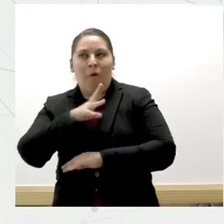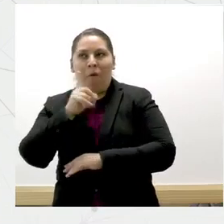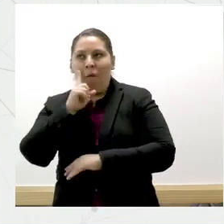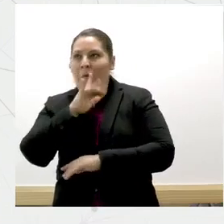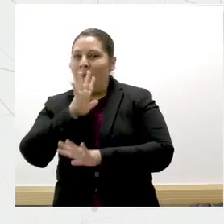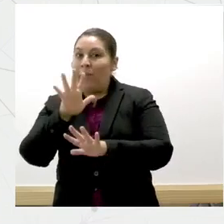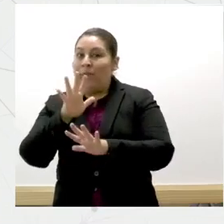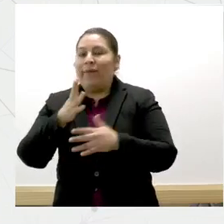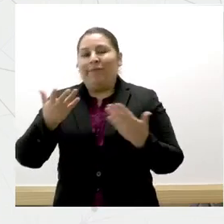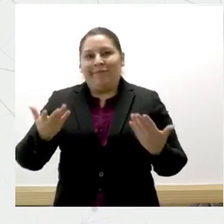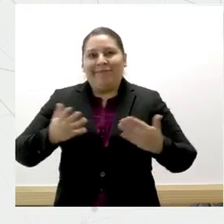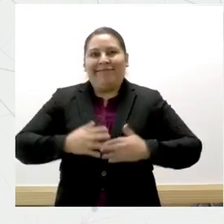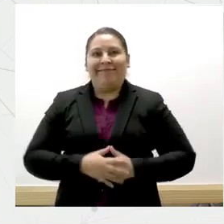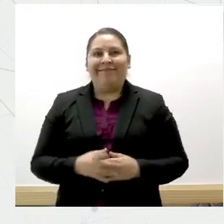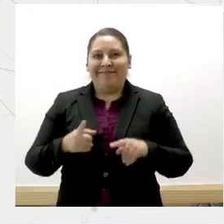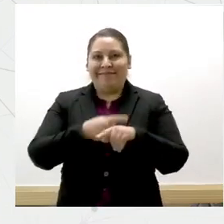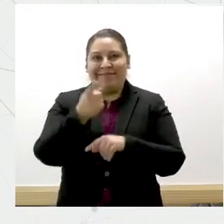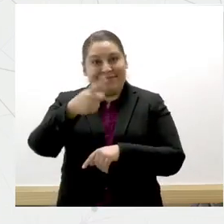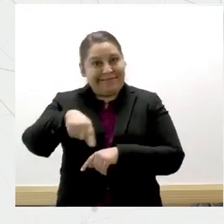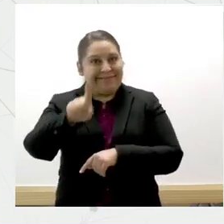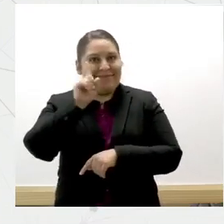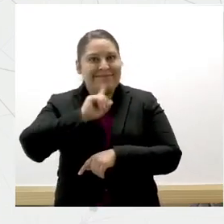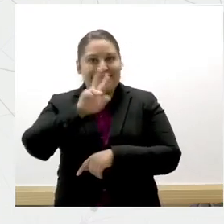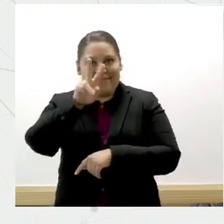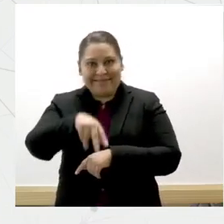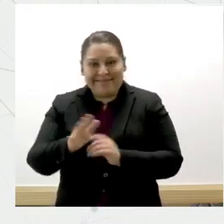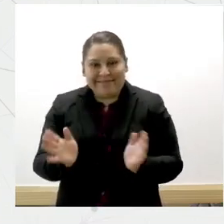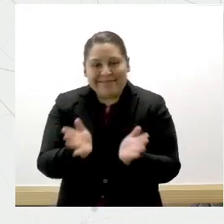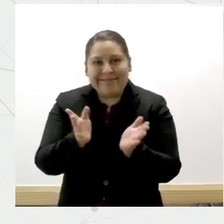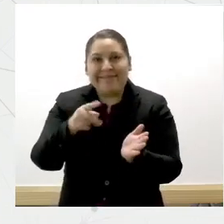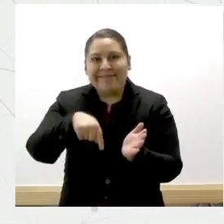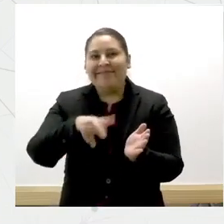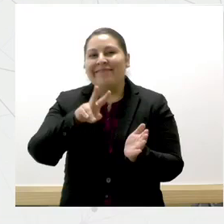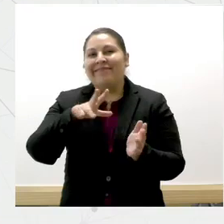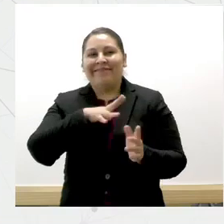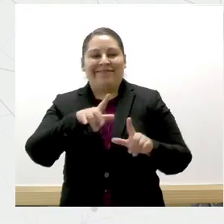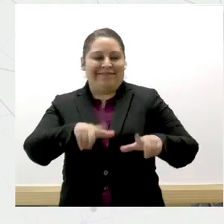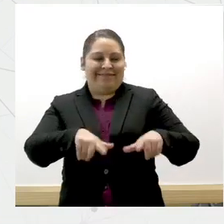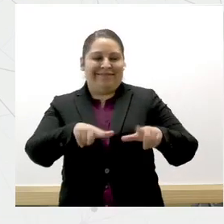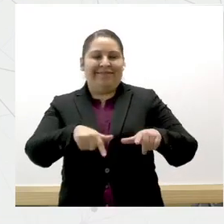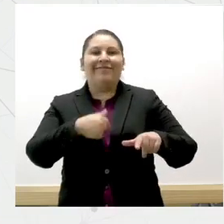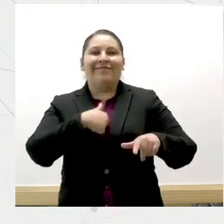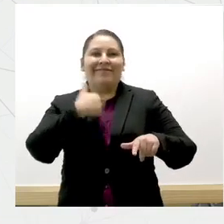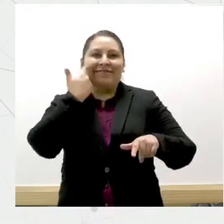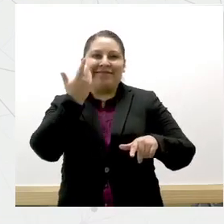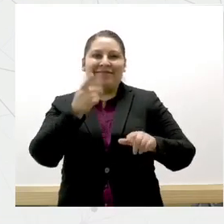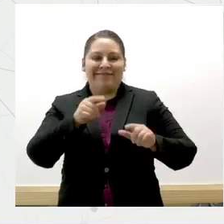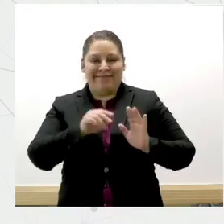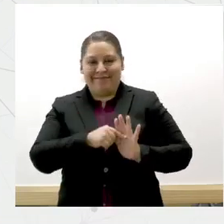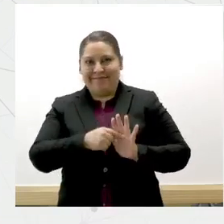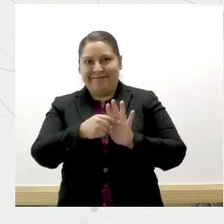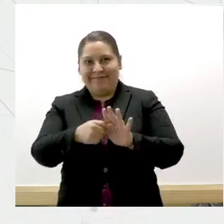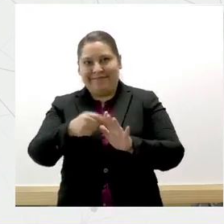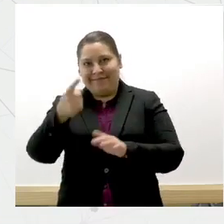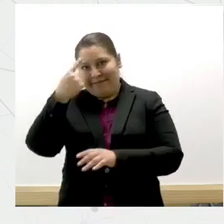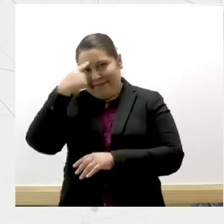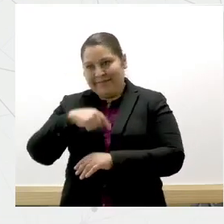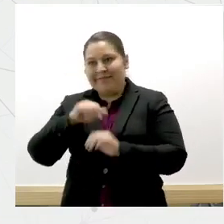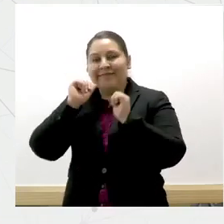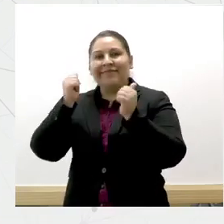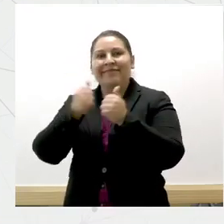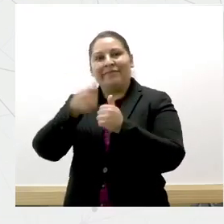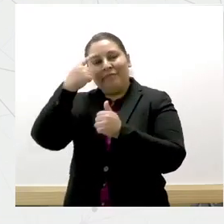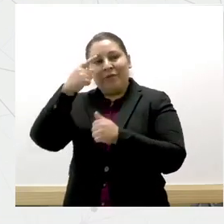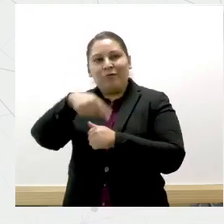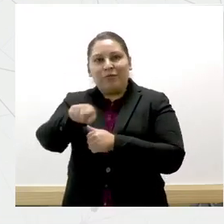resumir, os animo a todos a que consulten en la red. Yo de todos modos dejaré también el enlace a la asociación para que lo consulten y